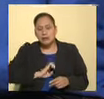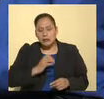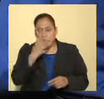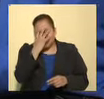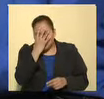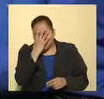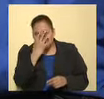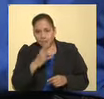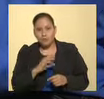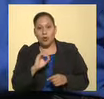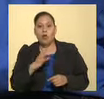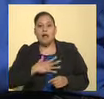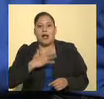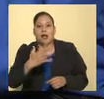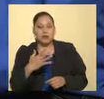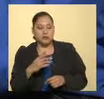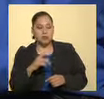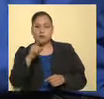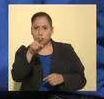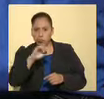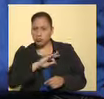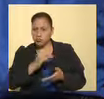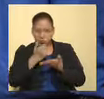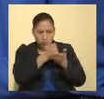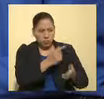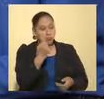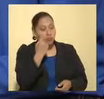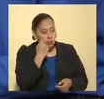donde nosotros podemos intervenir. Ayudar